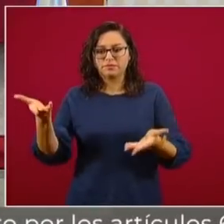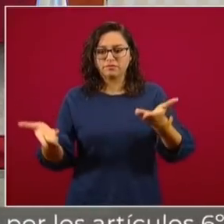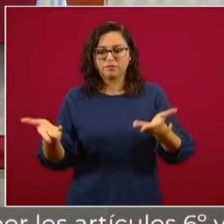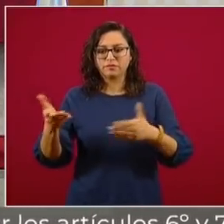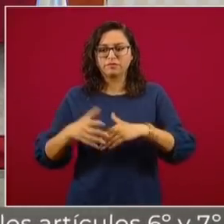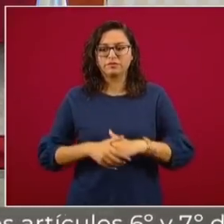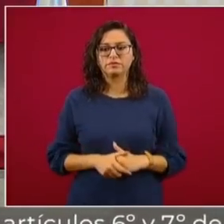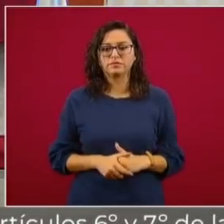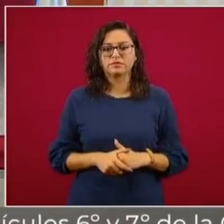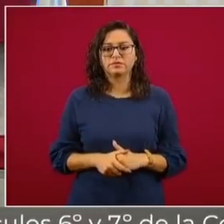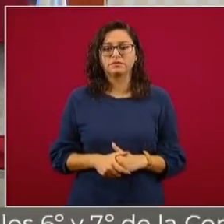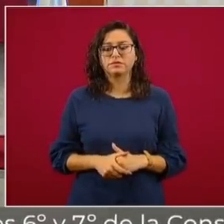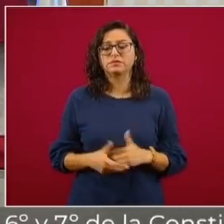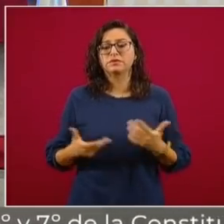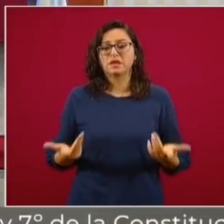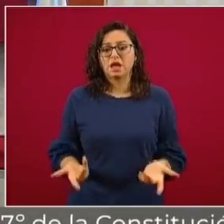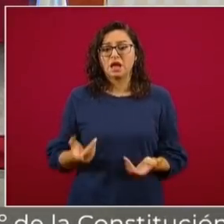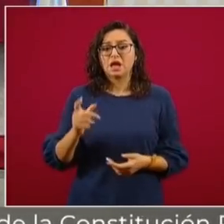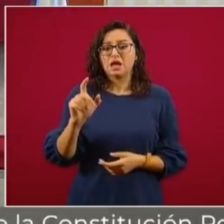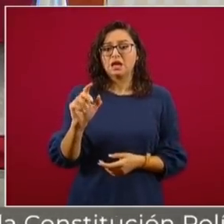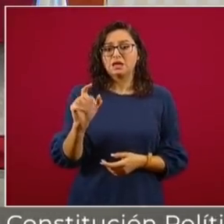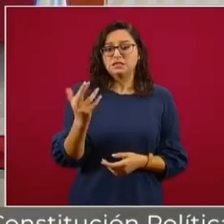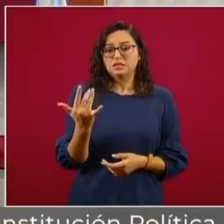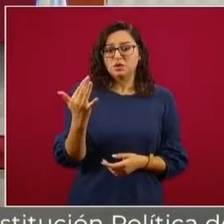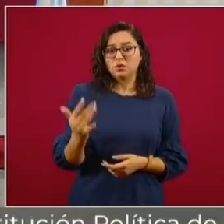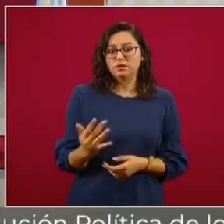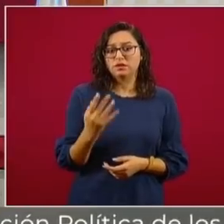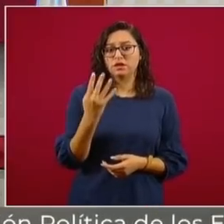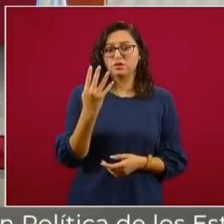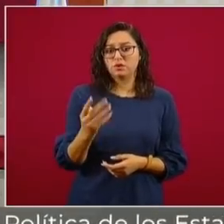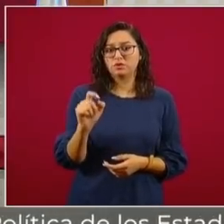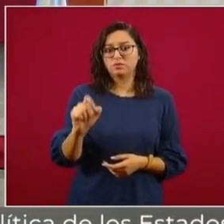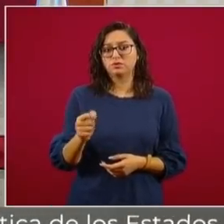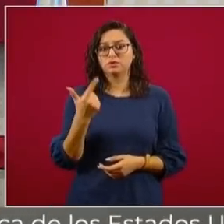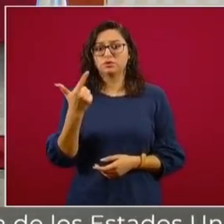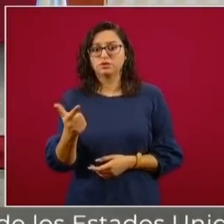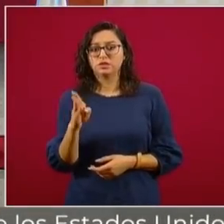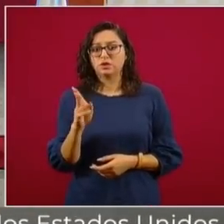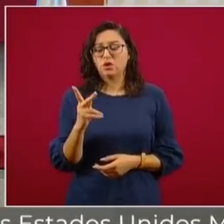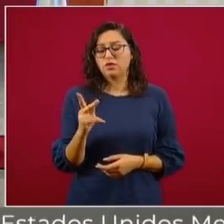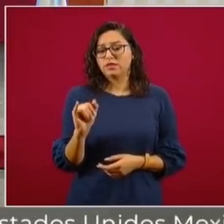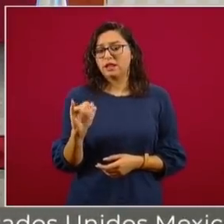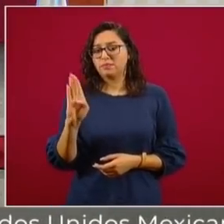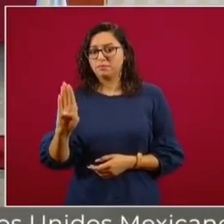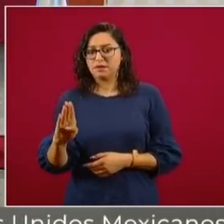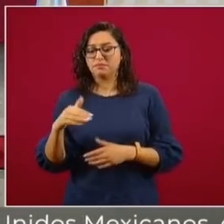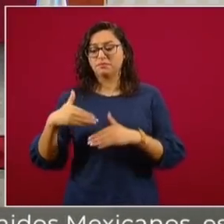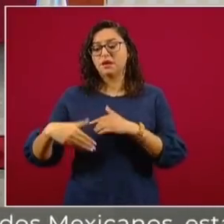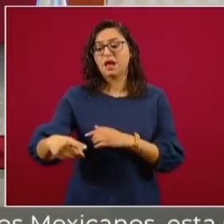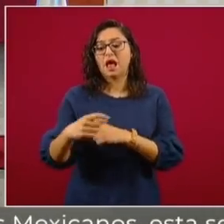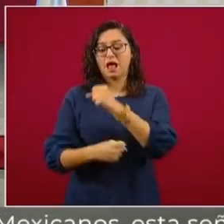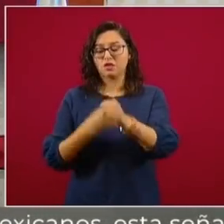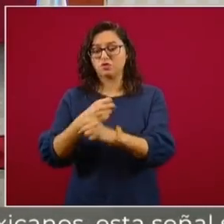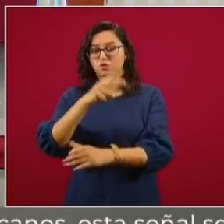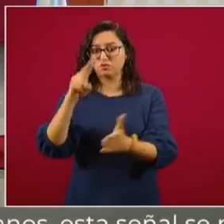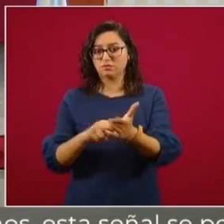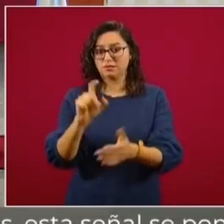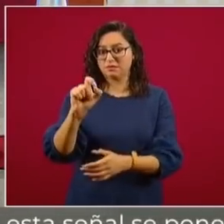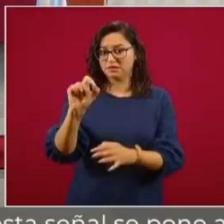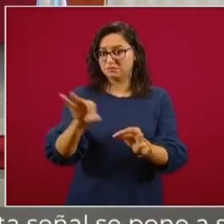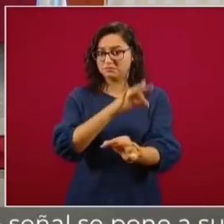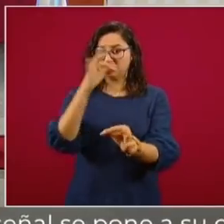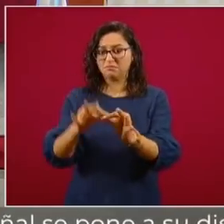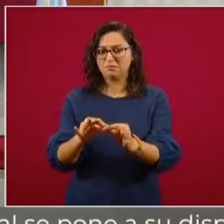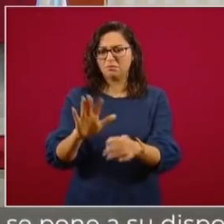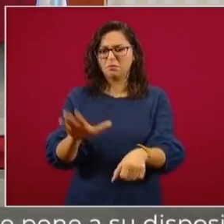al cierre de 54,7% del PIB viene por dos razones. Primero, es la forma en que